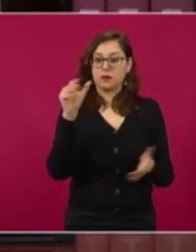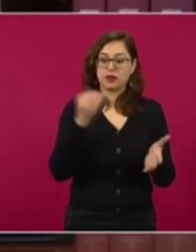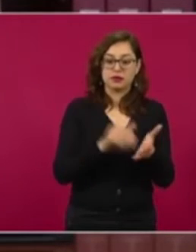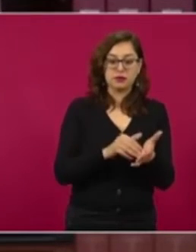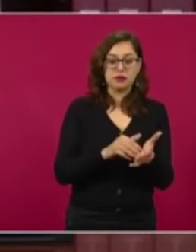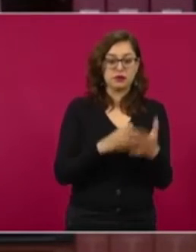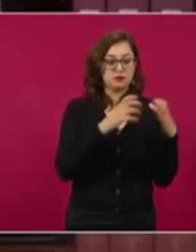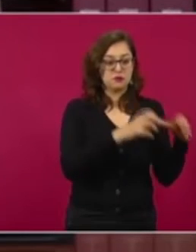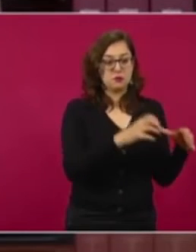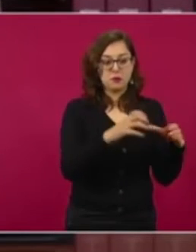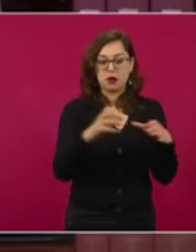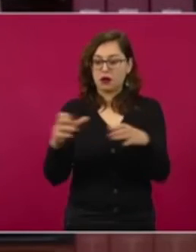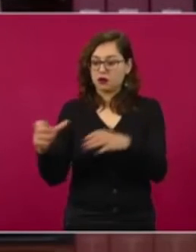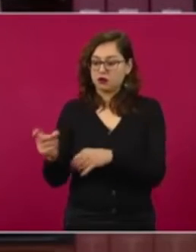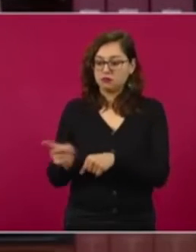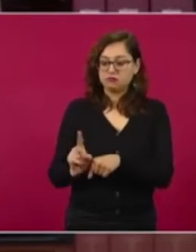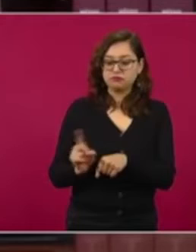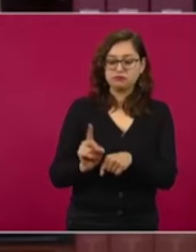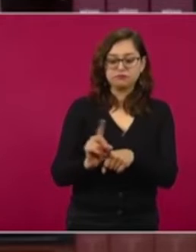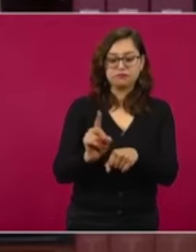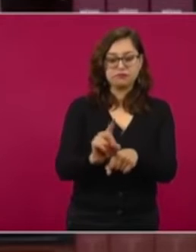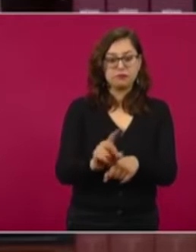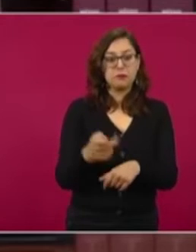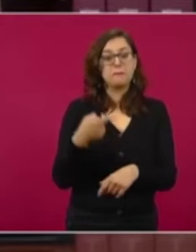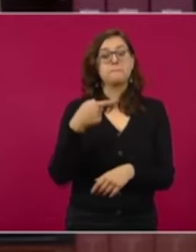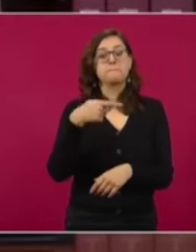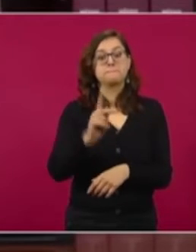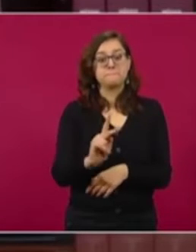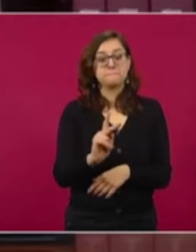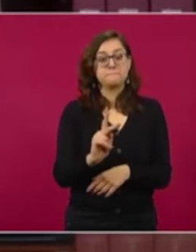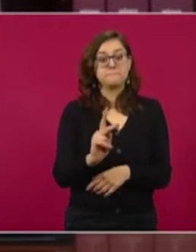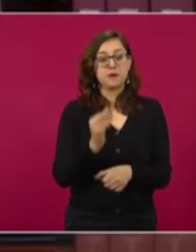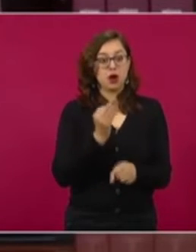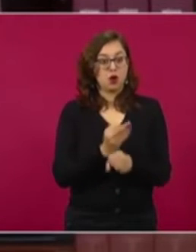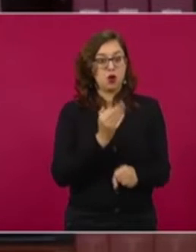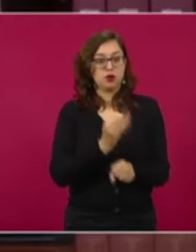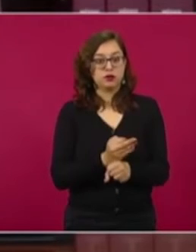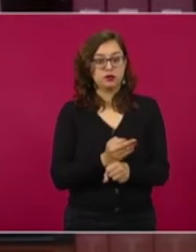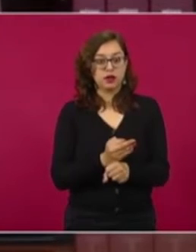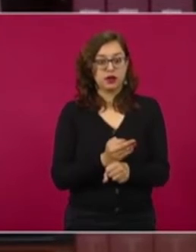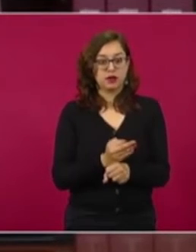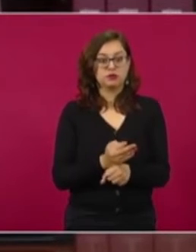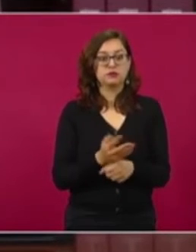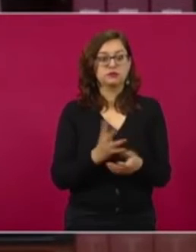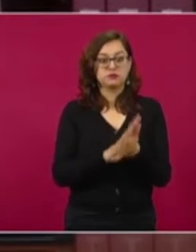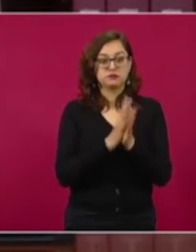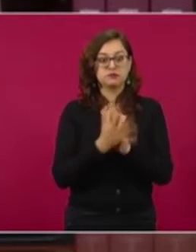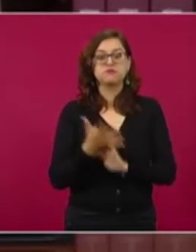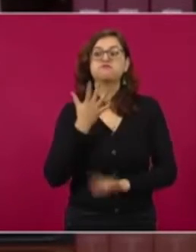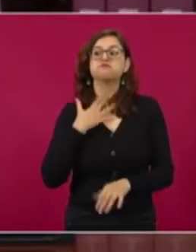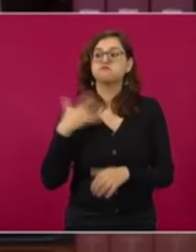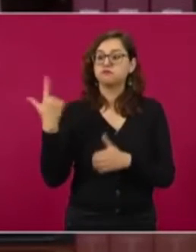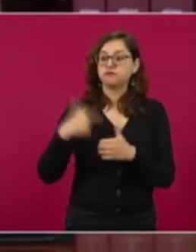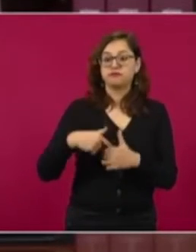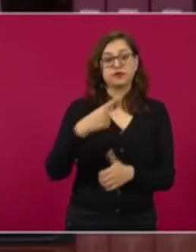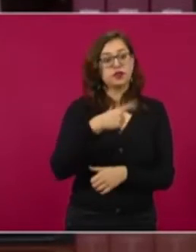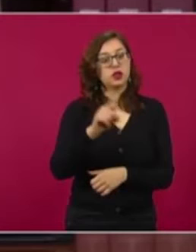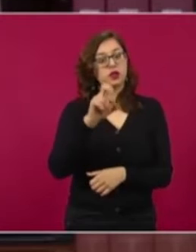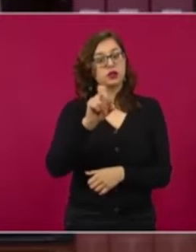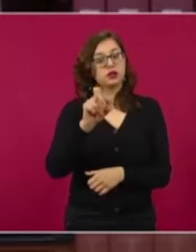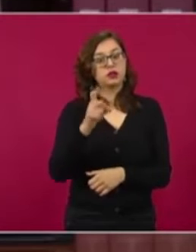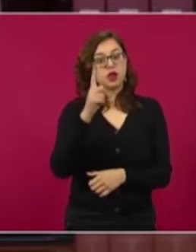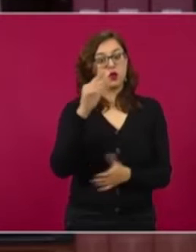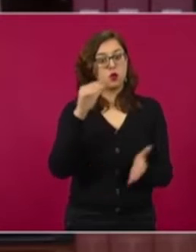barriles, pero que están produciendo 131,000 barriles de gasolinas. Es